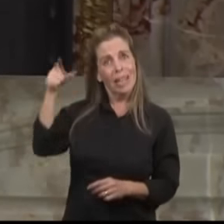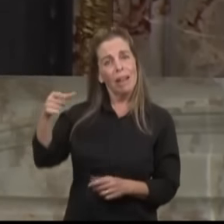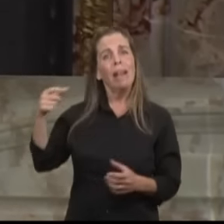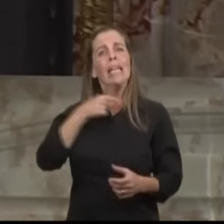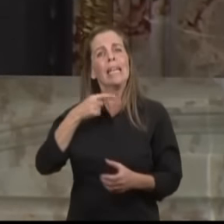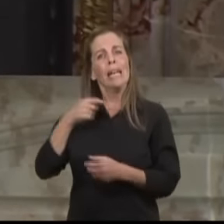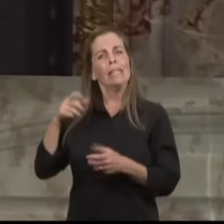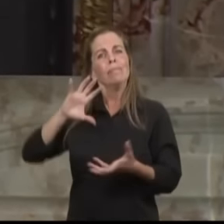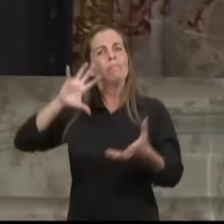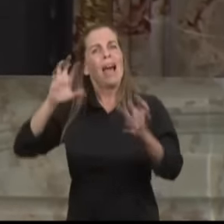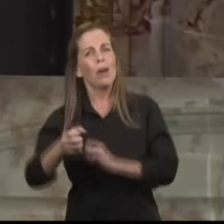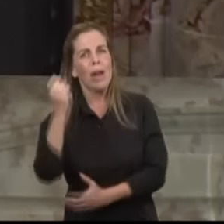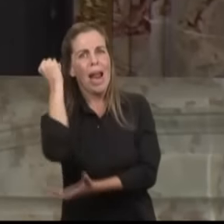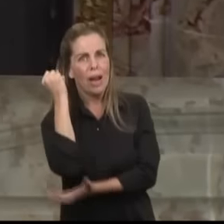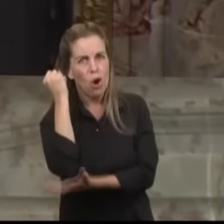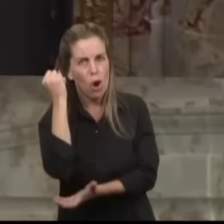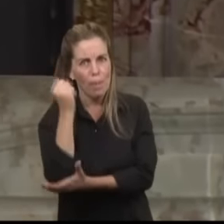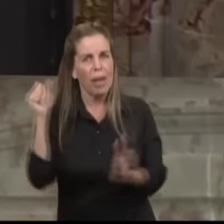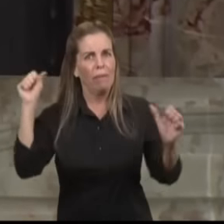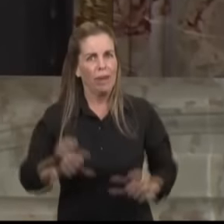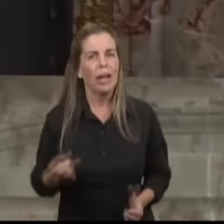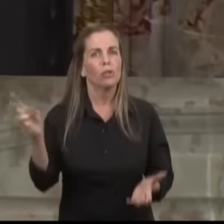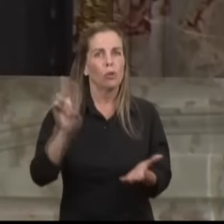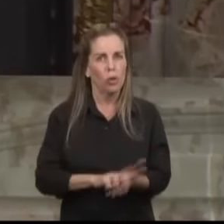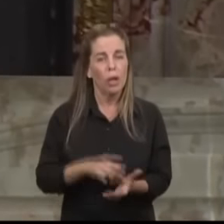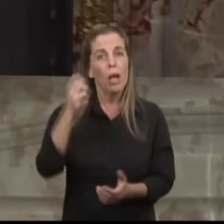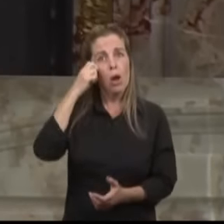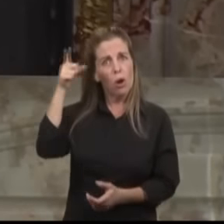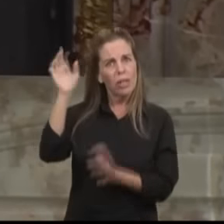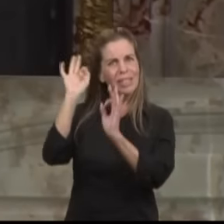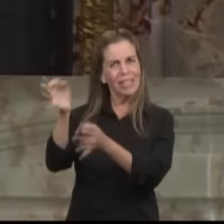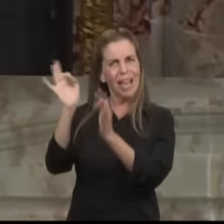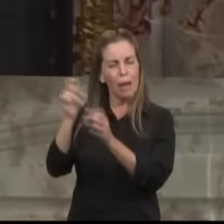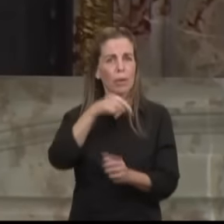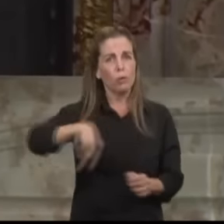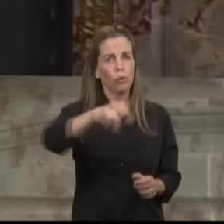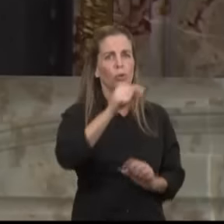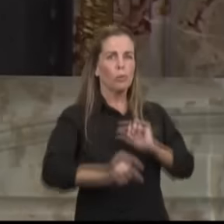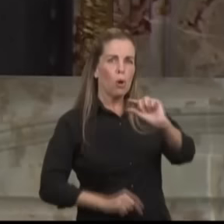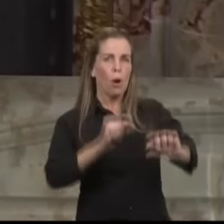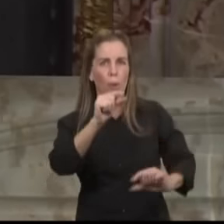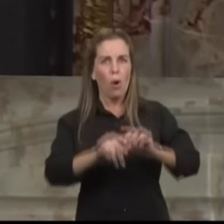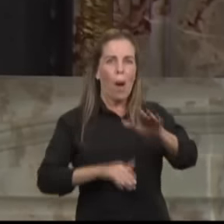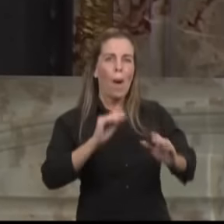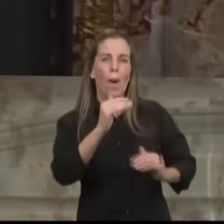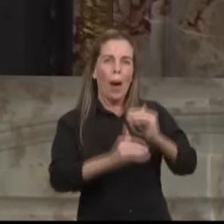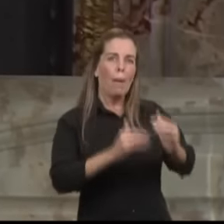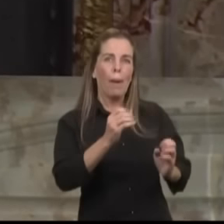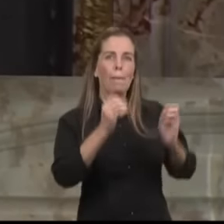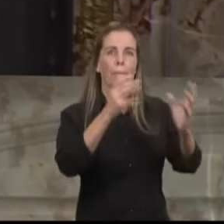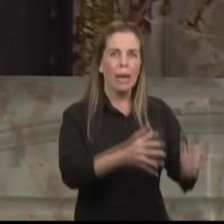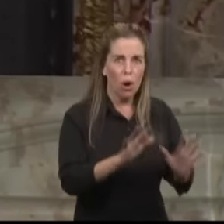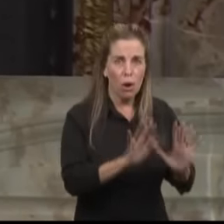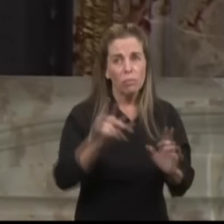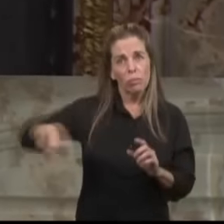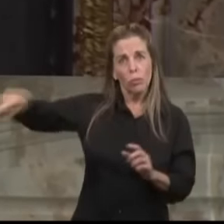y arrastrándonos de nuevo al abismo. Son conscientes de que cada paso que damos hacia adelante los aleja más de recuperar el poder